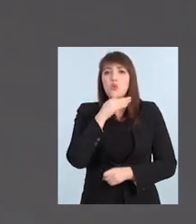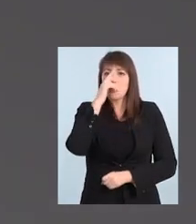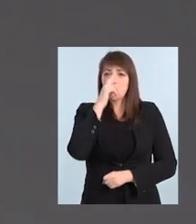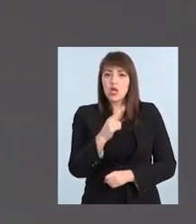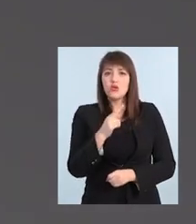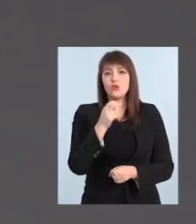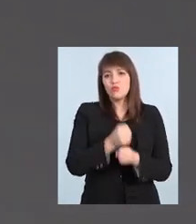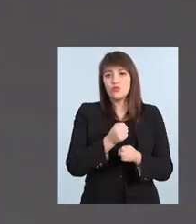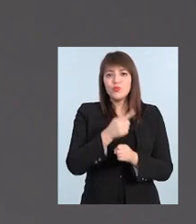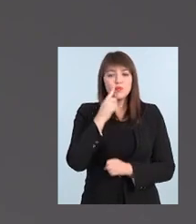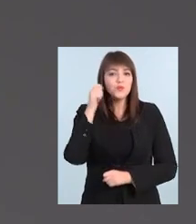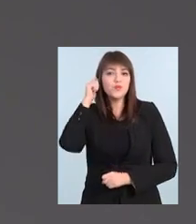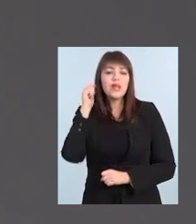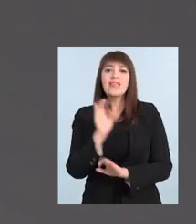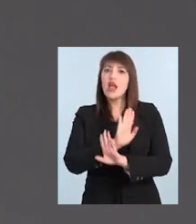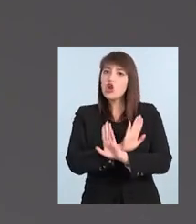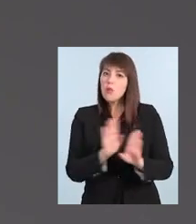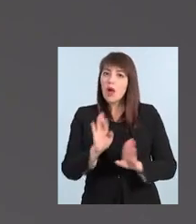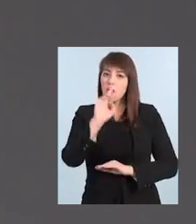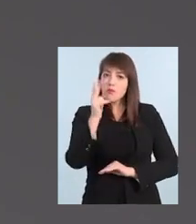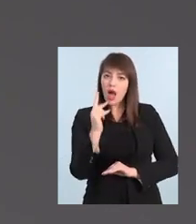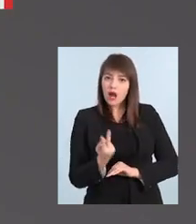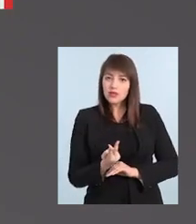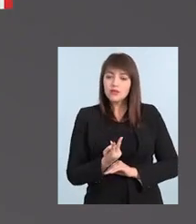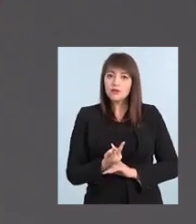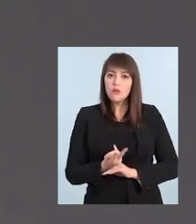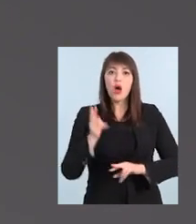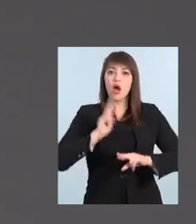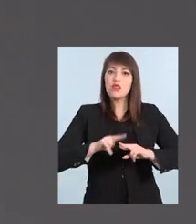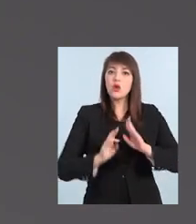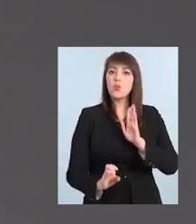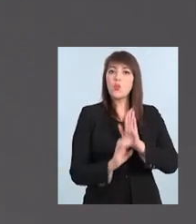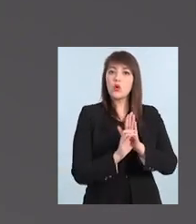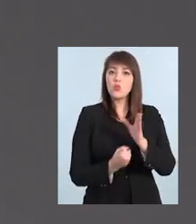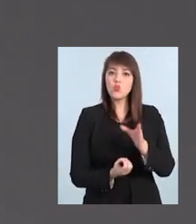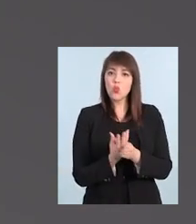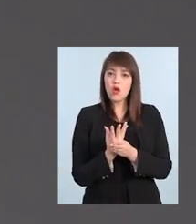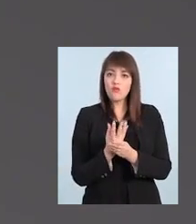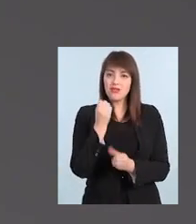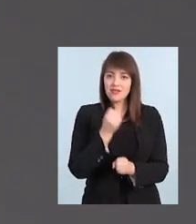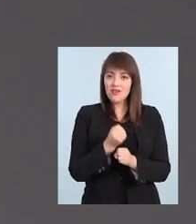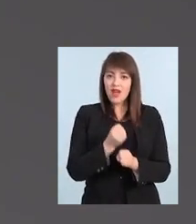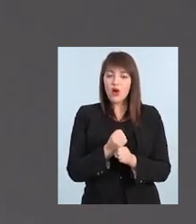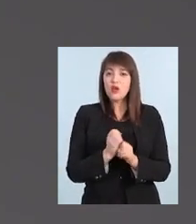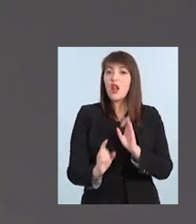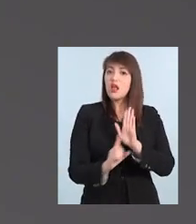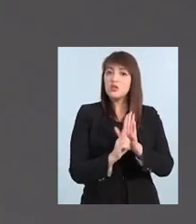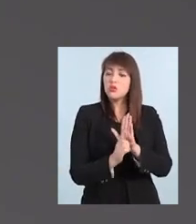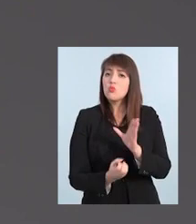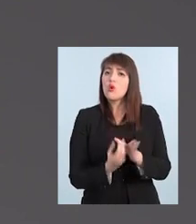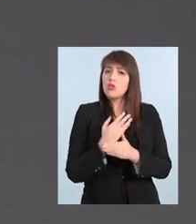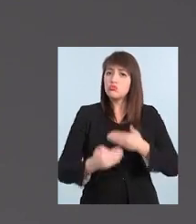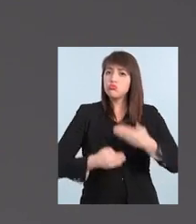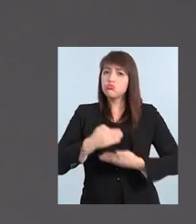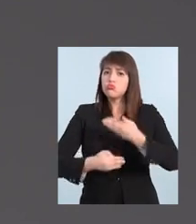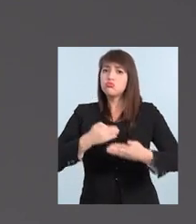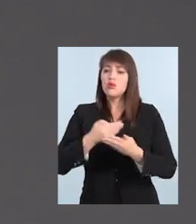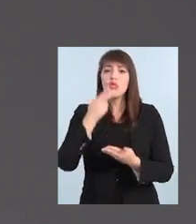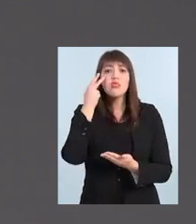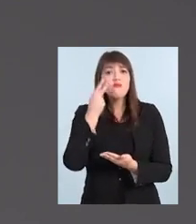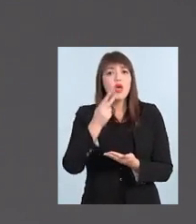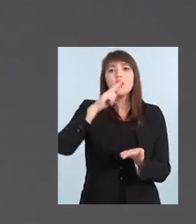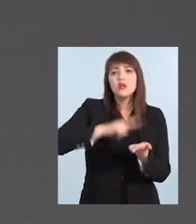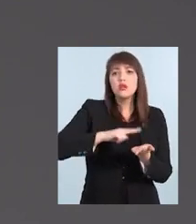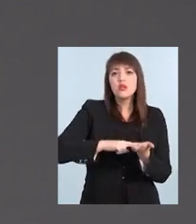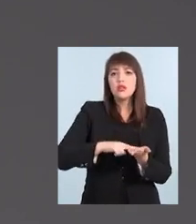voto. Por eso, basta de parches. Vamos a crear un nuevo Código del Trabajo. Una legislación moderna que dé cuenta de la realidad que hoy